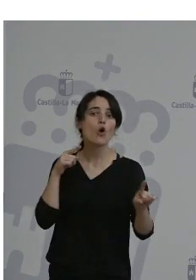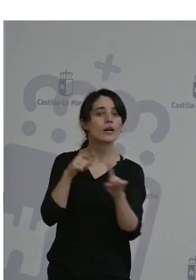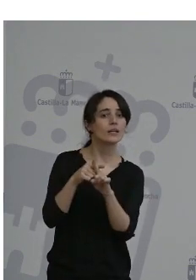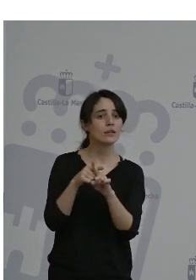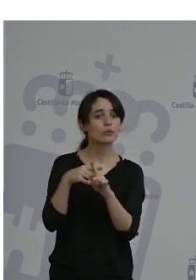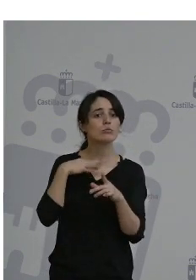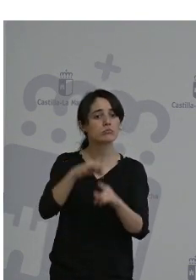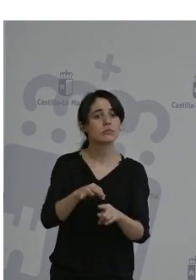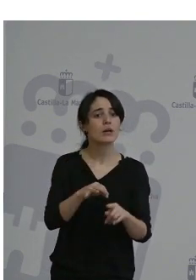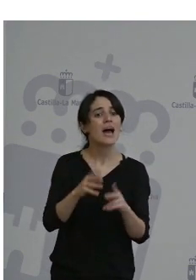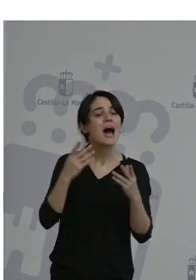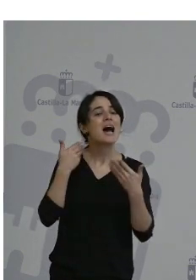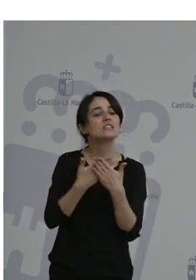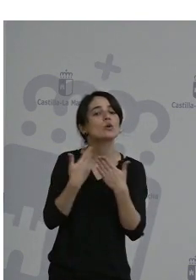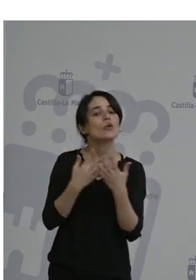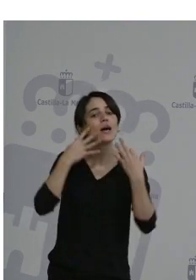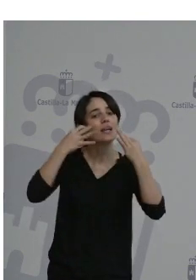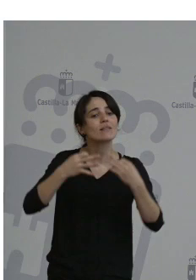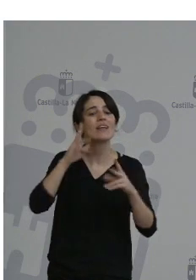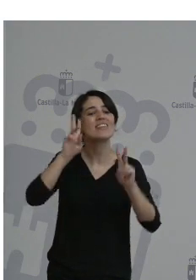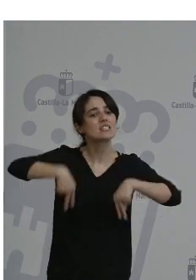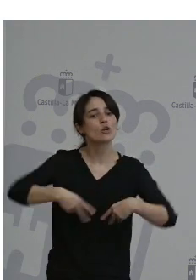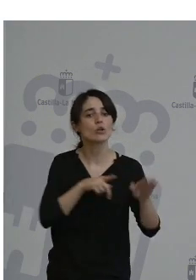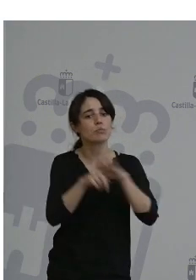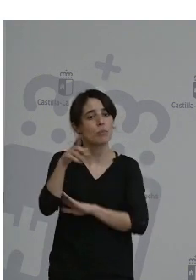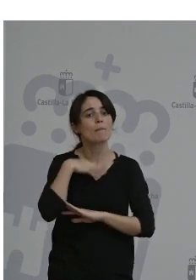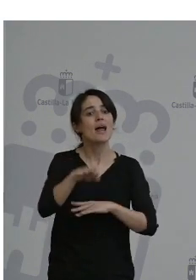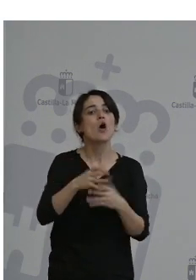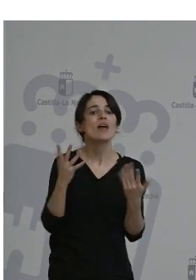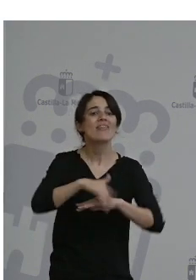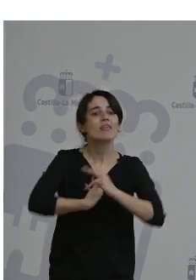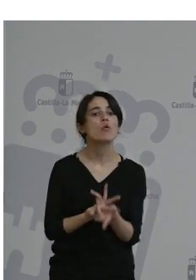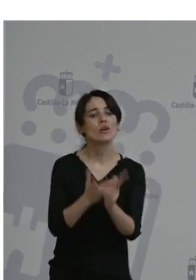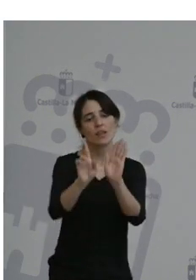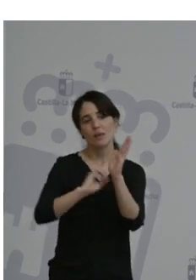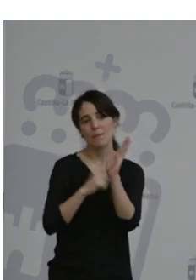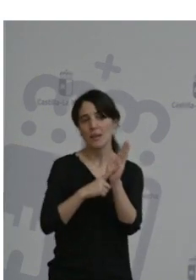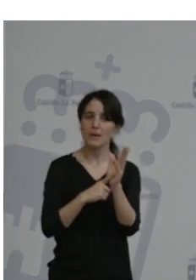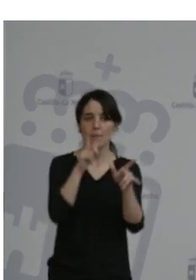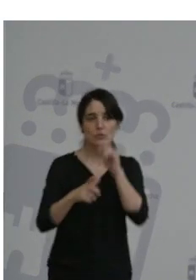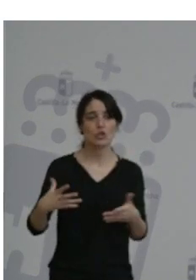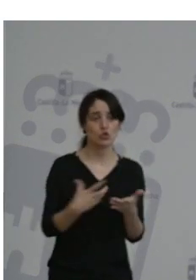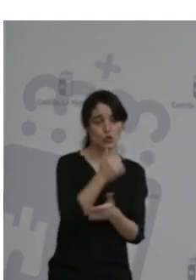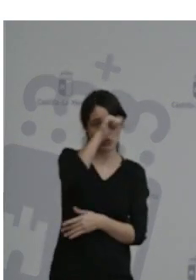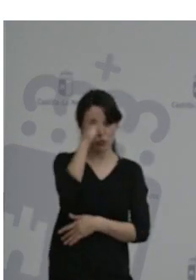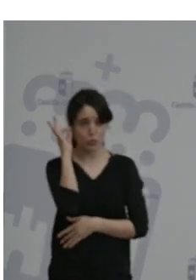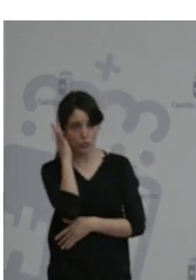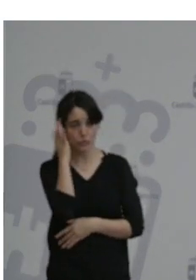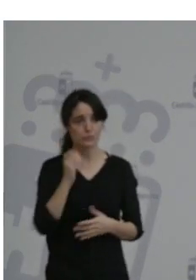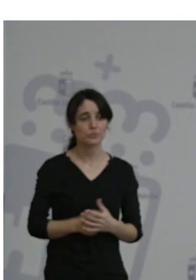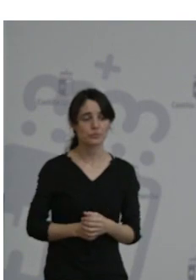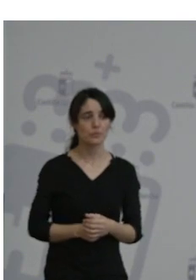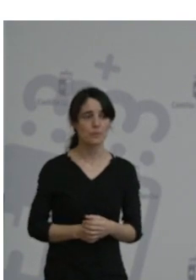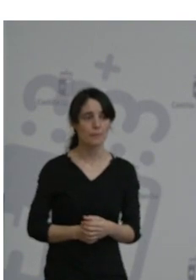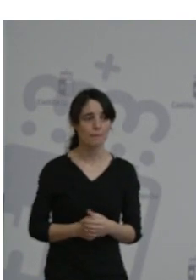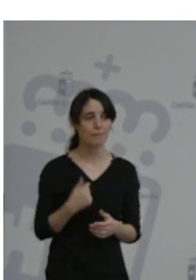se desarrolla el marco propio de una democracia plena para todos y para todas en este sentido me gustaría